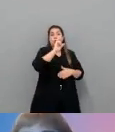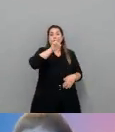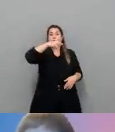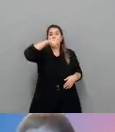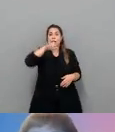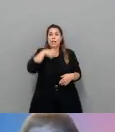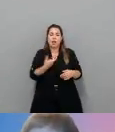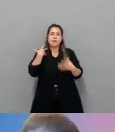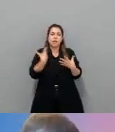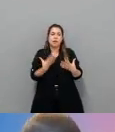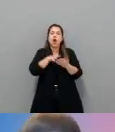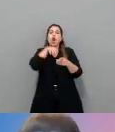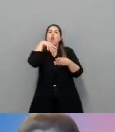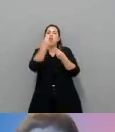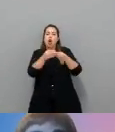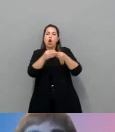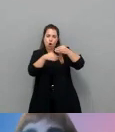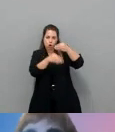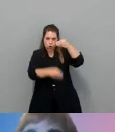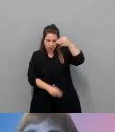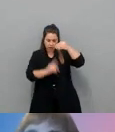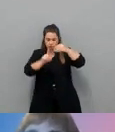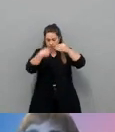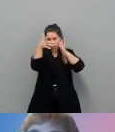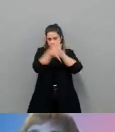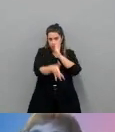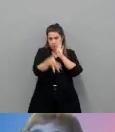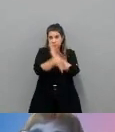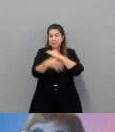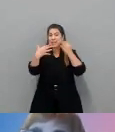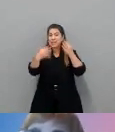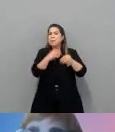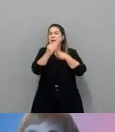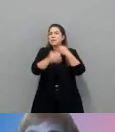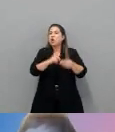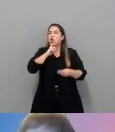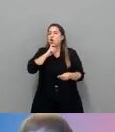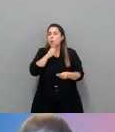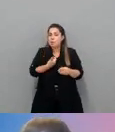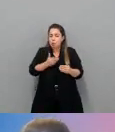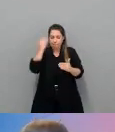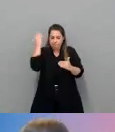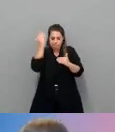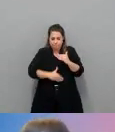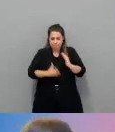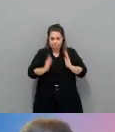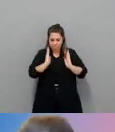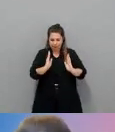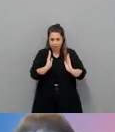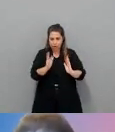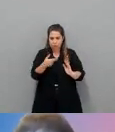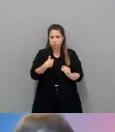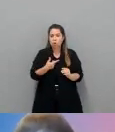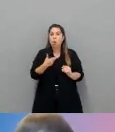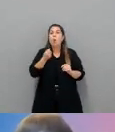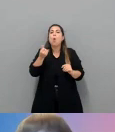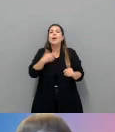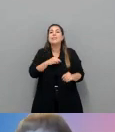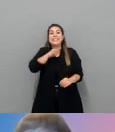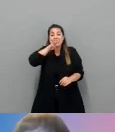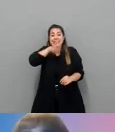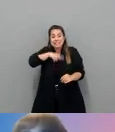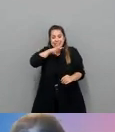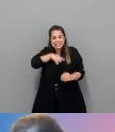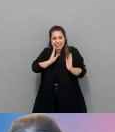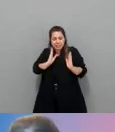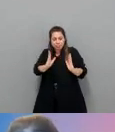una serie de documentación que ahora os voy a explicar, la tengo que hacer dentro de un plazo concreto. ¿Cuánto? 3 meses.